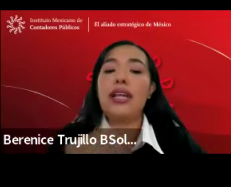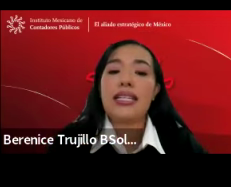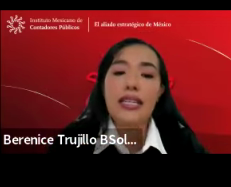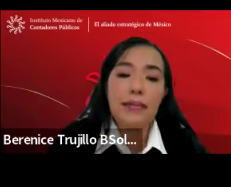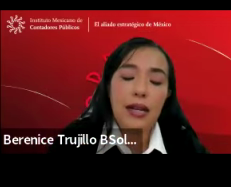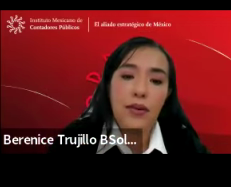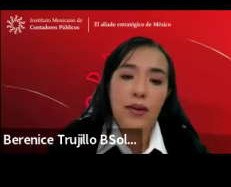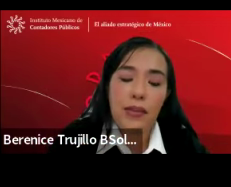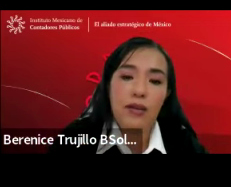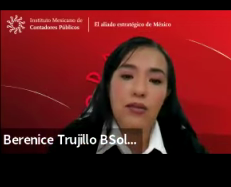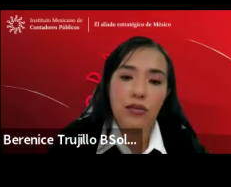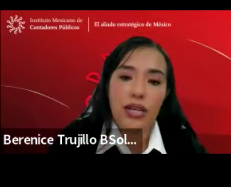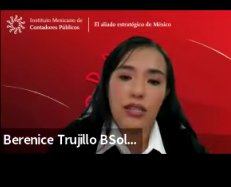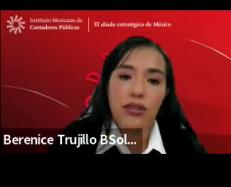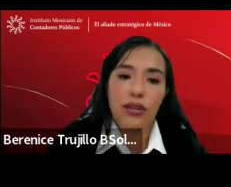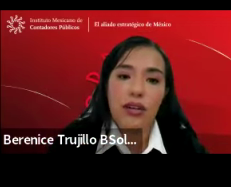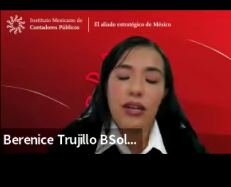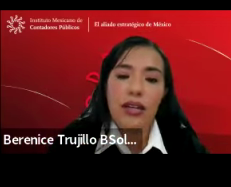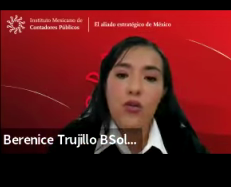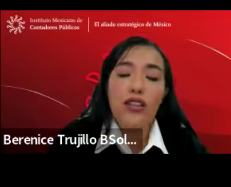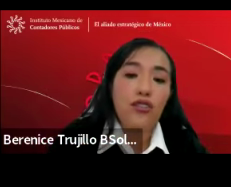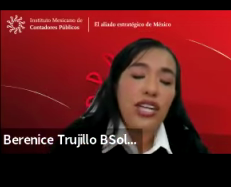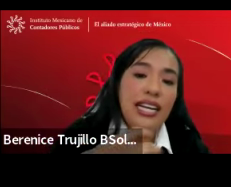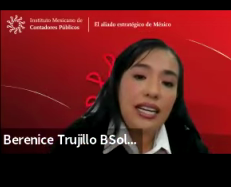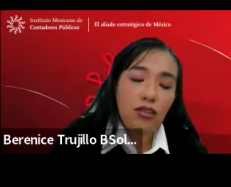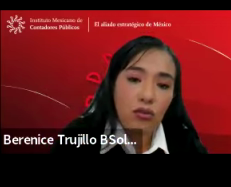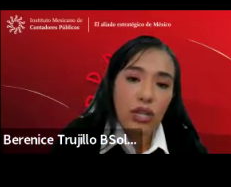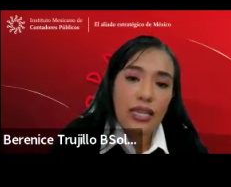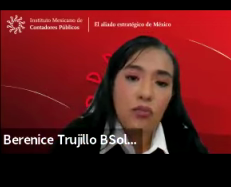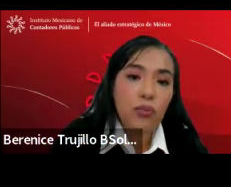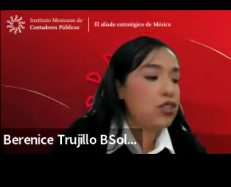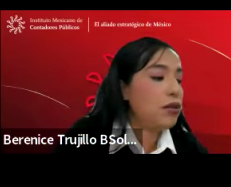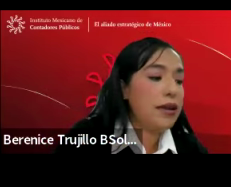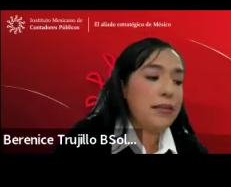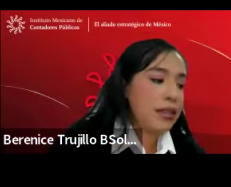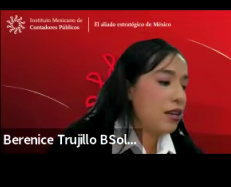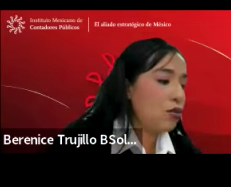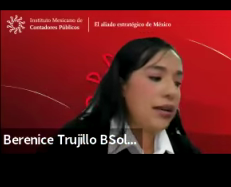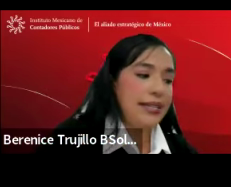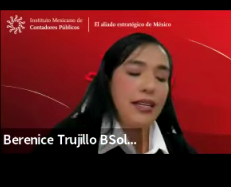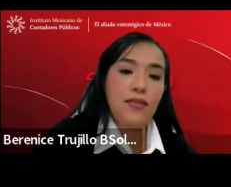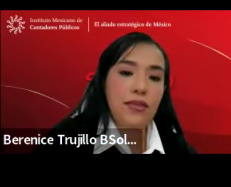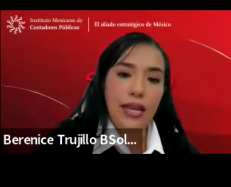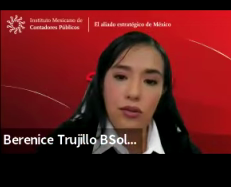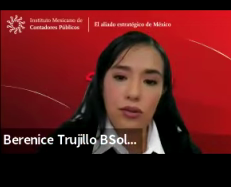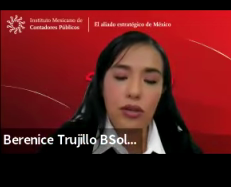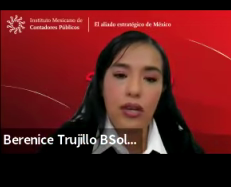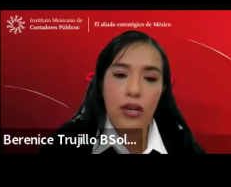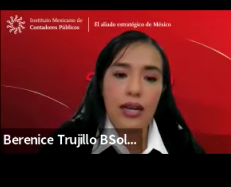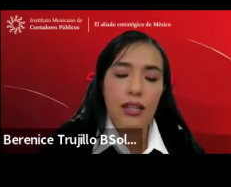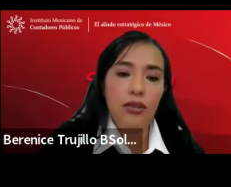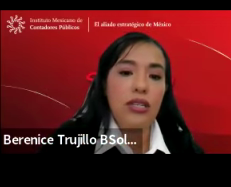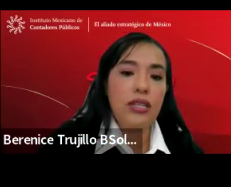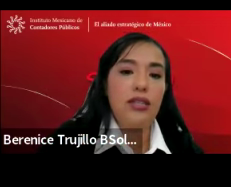la autoridad acepta el programa de autocorrección, cuando lleguen con ustedes, posiblemente no van a ser